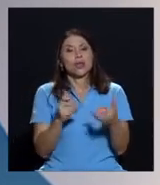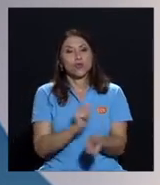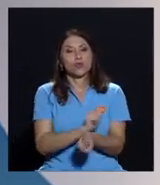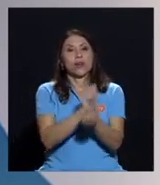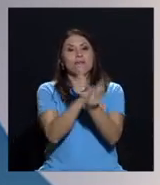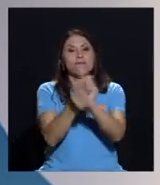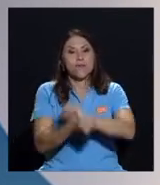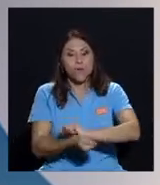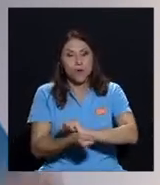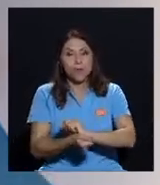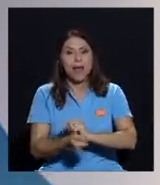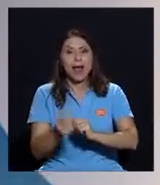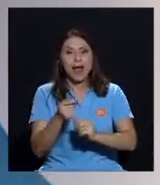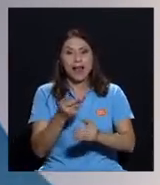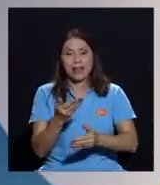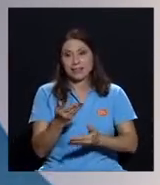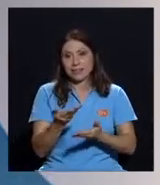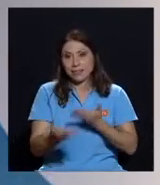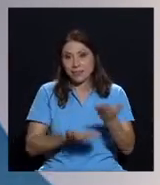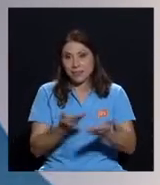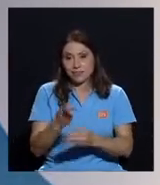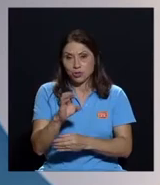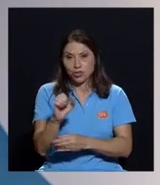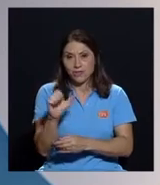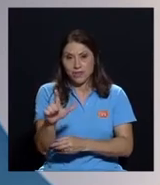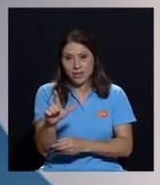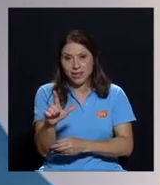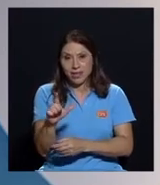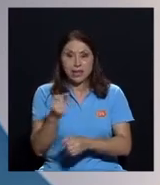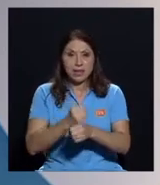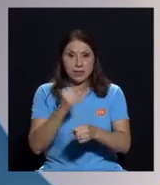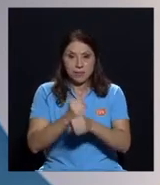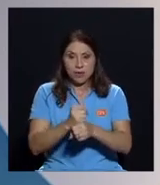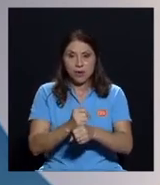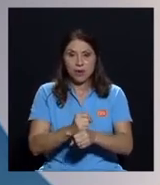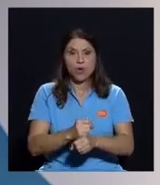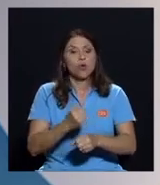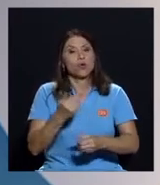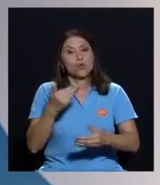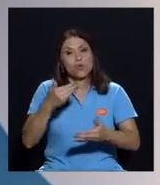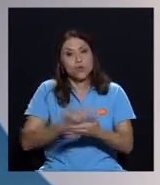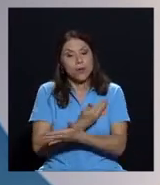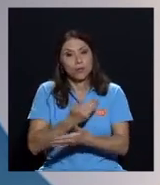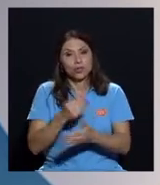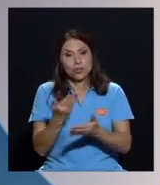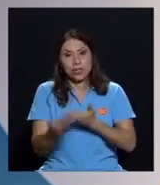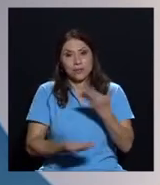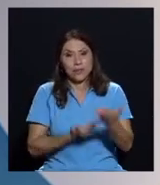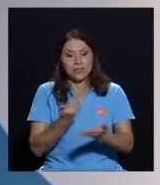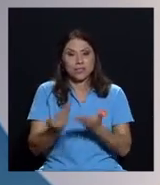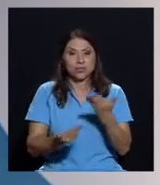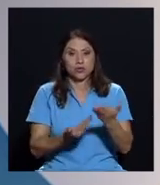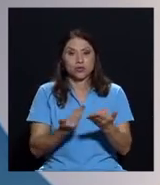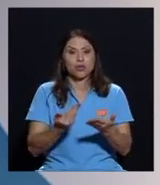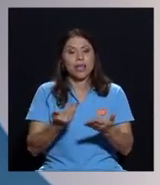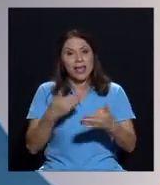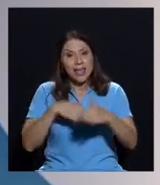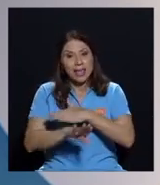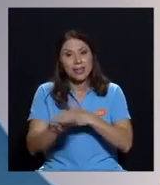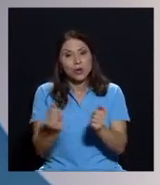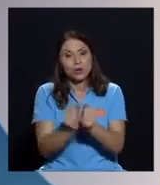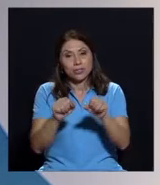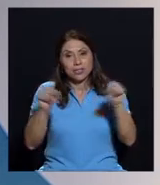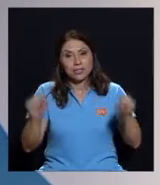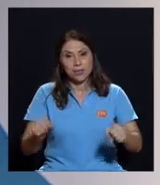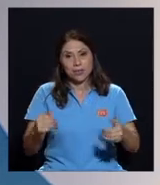que nos permita que los nuevos ingresos al servicio público entren con nuevos sistemas de empleo público con